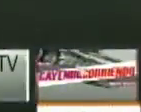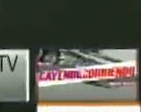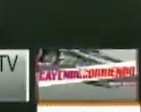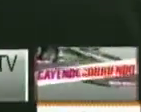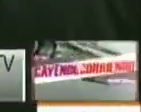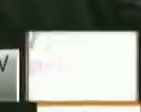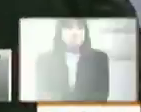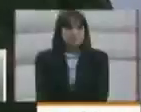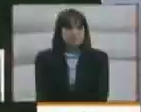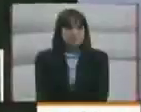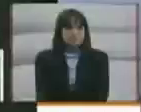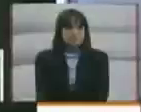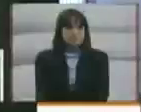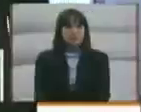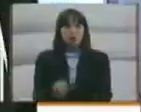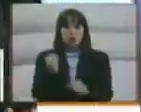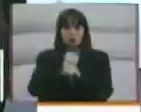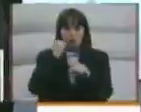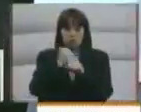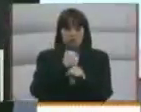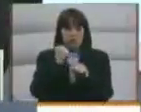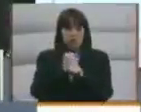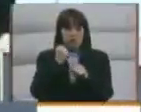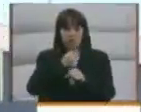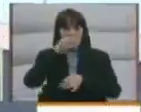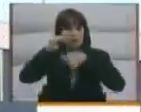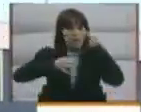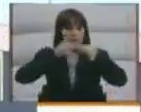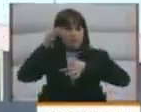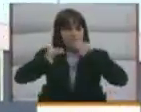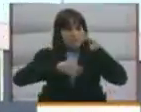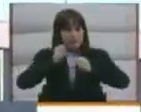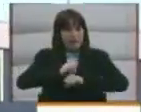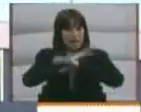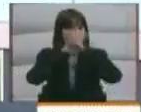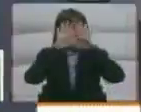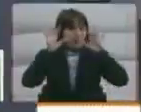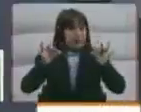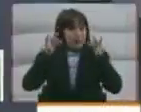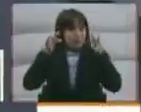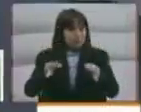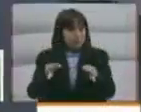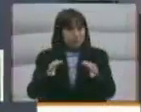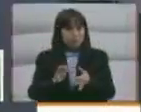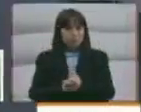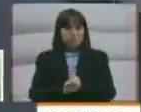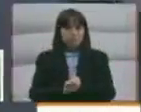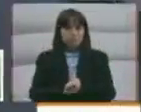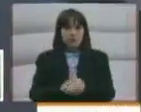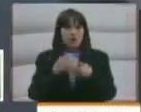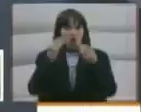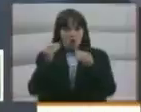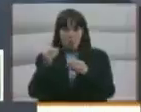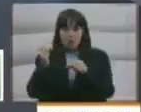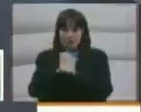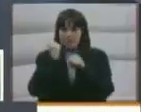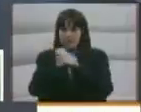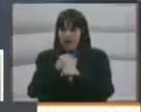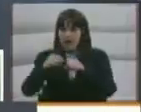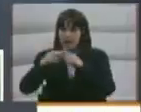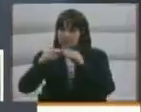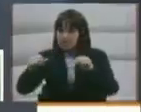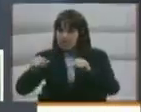Este fue un trabajo que explica de forma pragmática cómo el que trabaja la tierra se